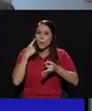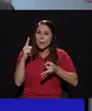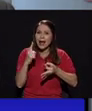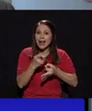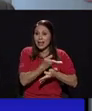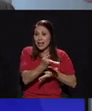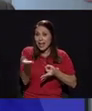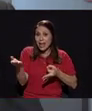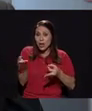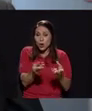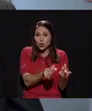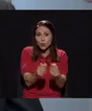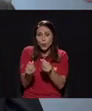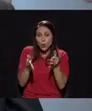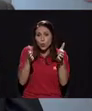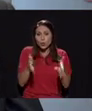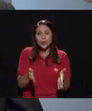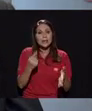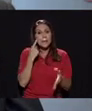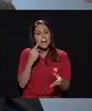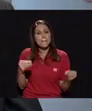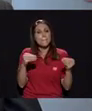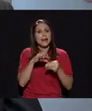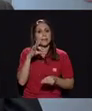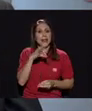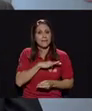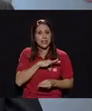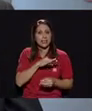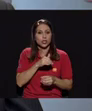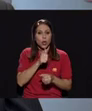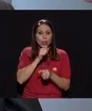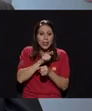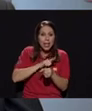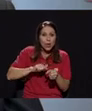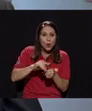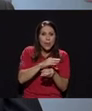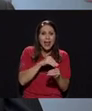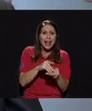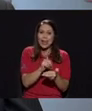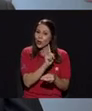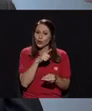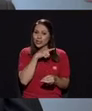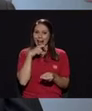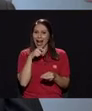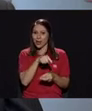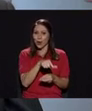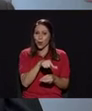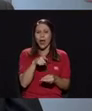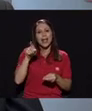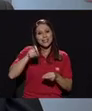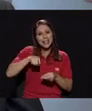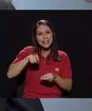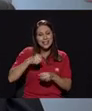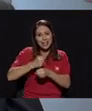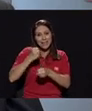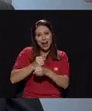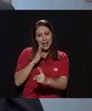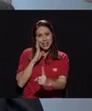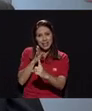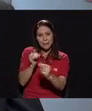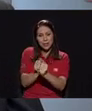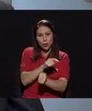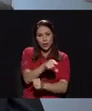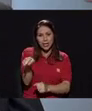los productores de verdad perciban mayor beneficio del humedal que secarlo, ¿no? Y entonces ahí se necesita pues trabajar con